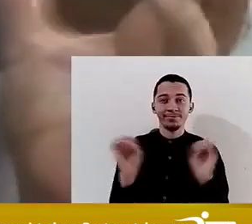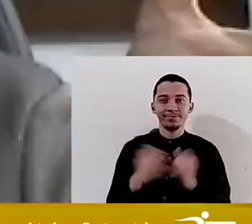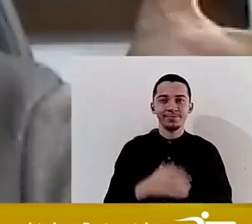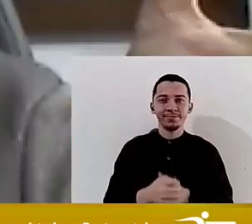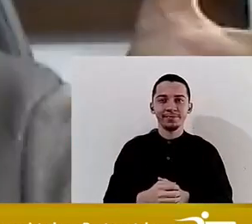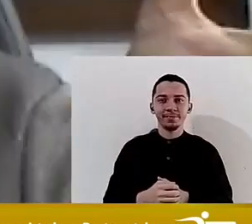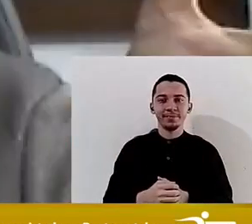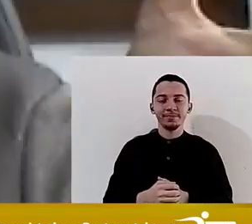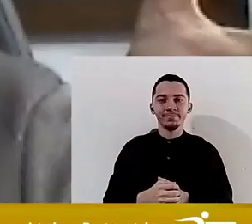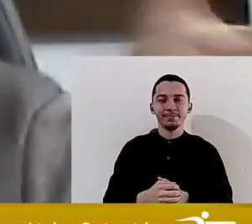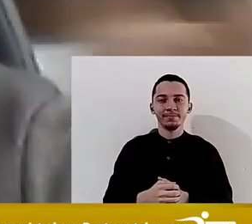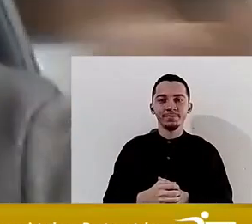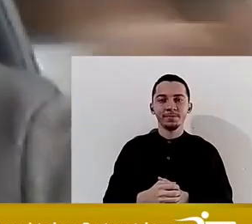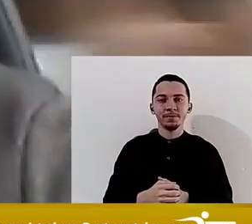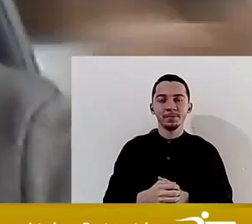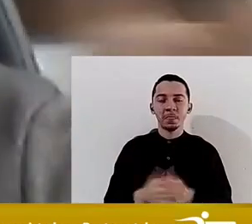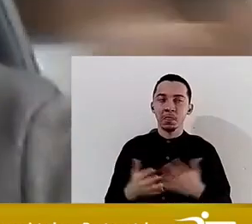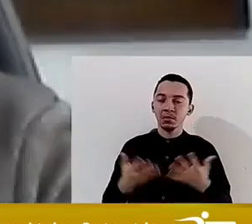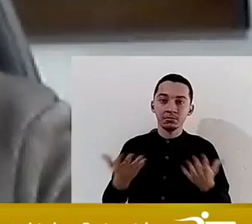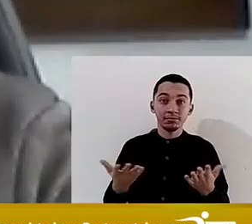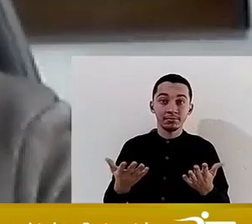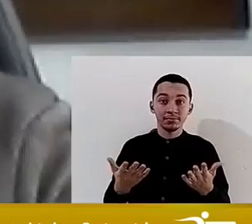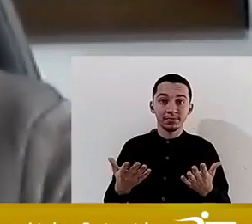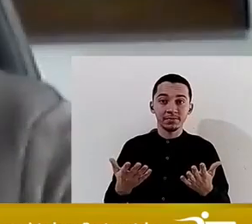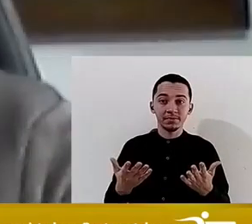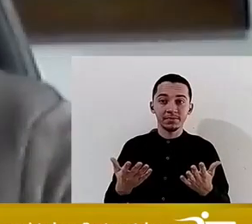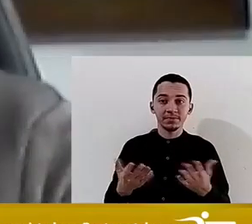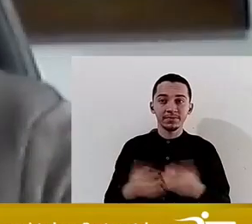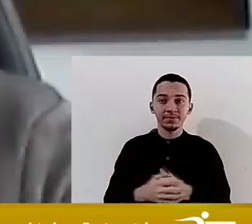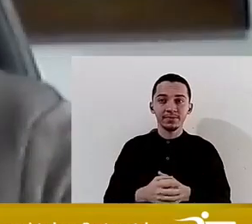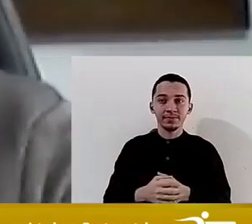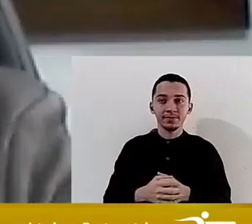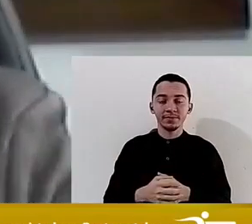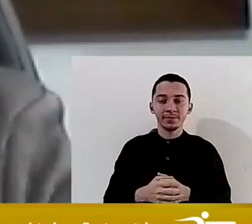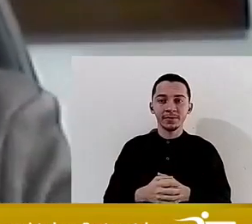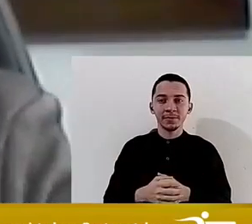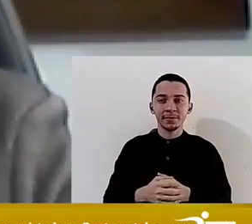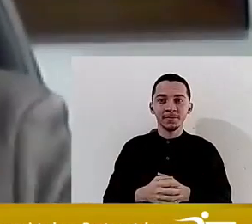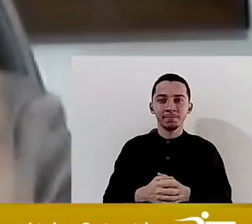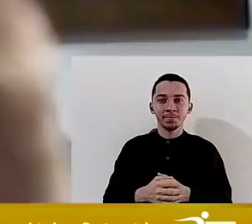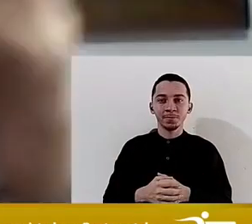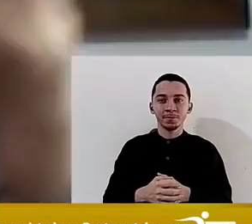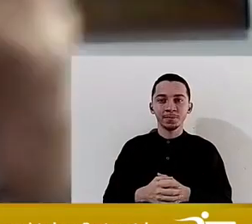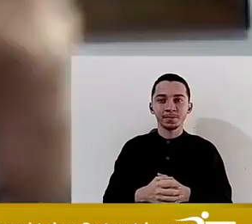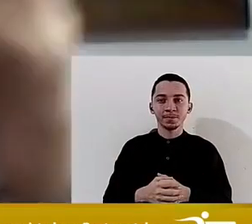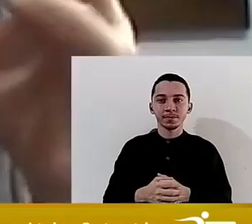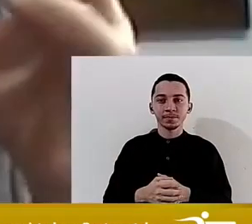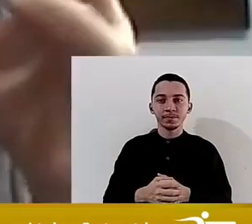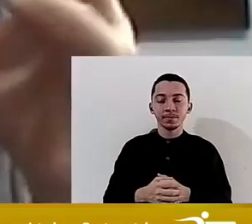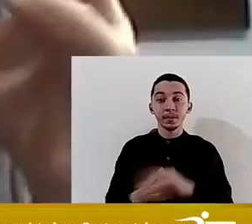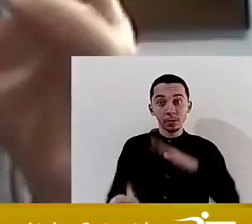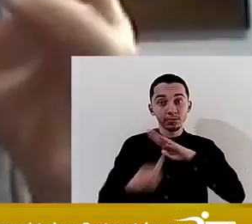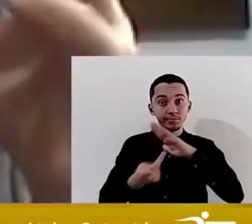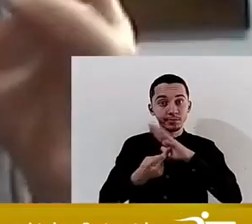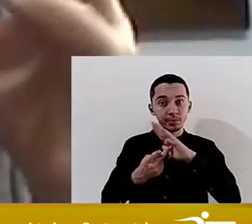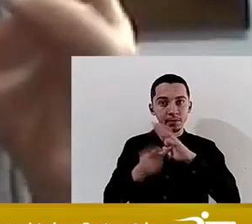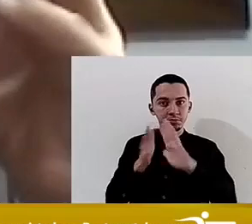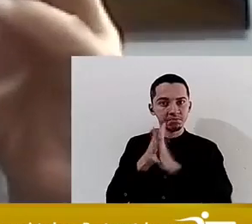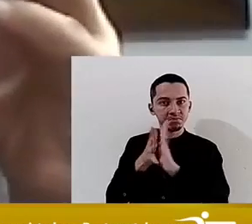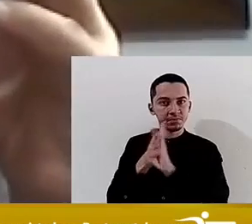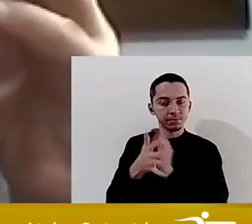Entonces no pasa nada. Entonces el Señor dice, Pablo dice, yo quiero